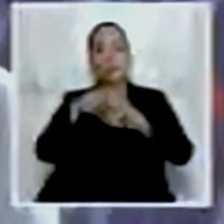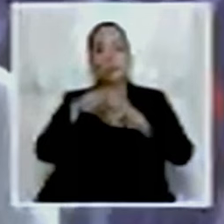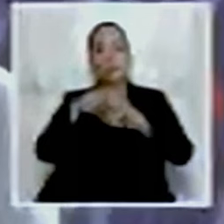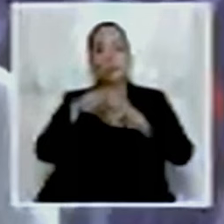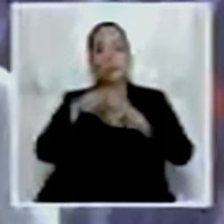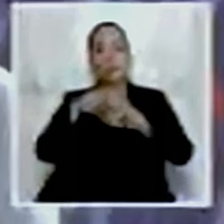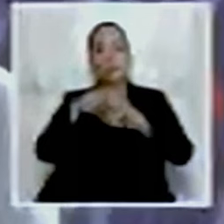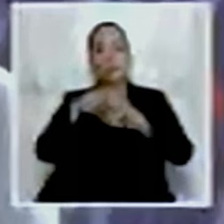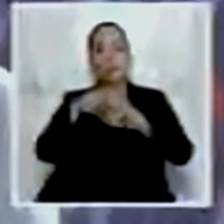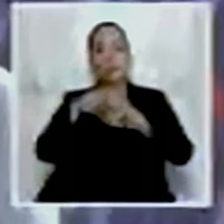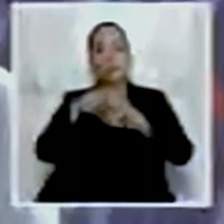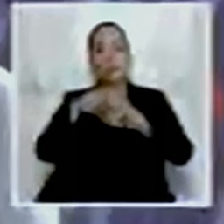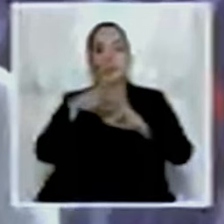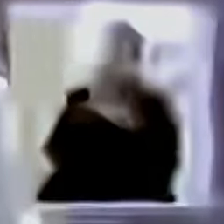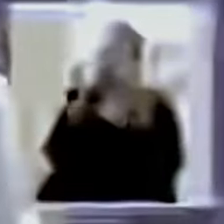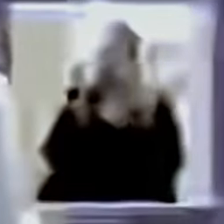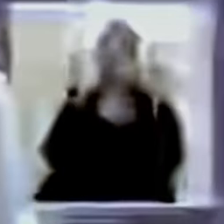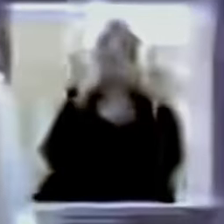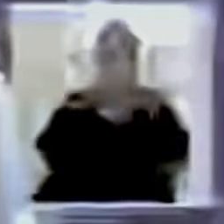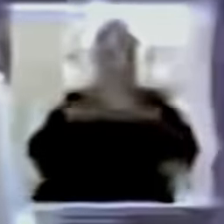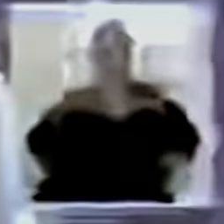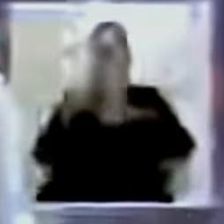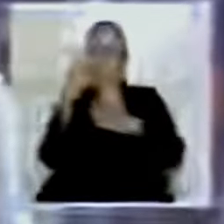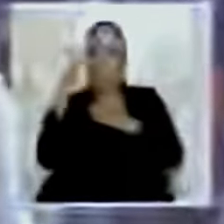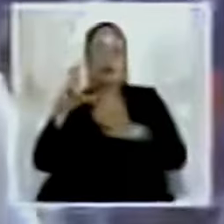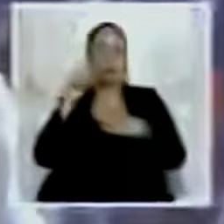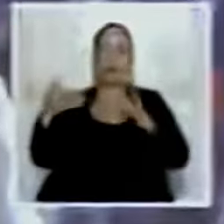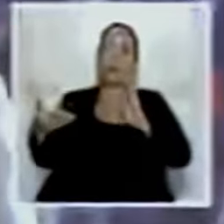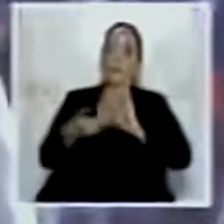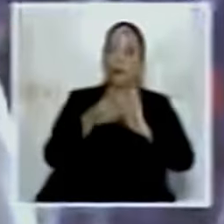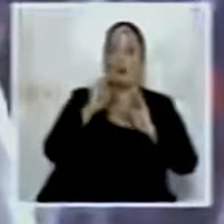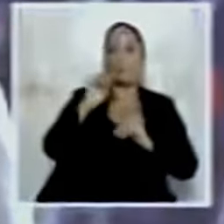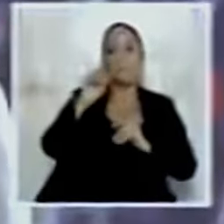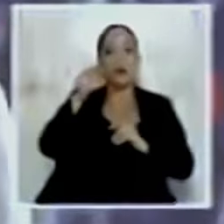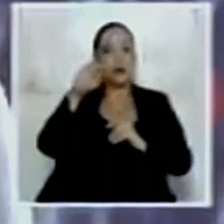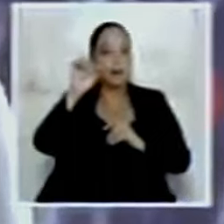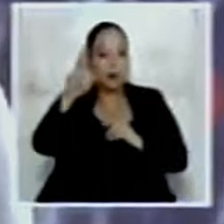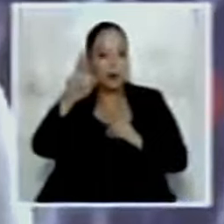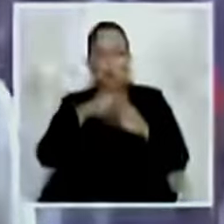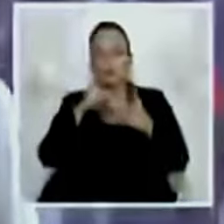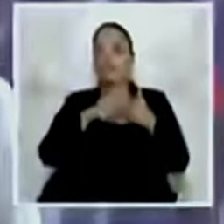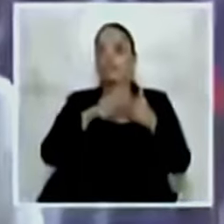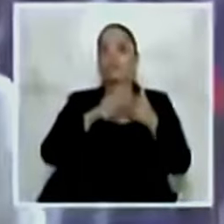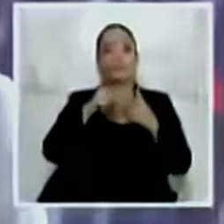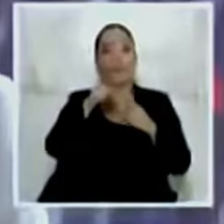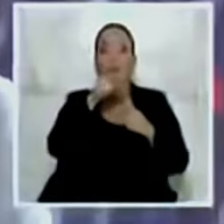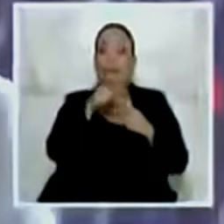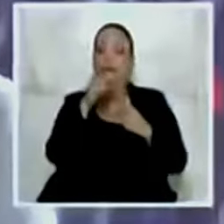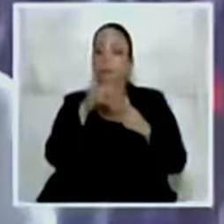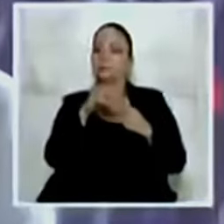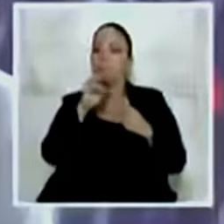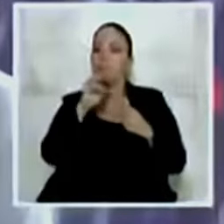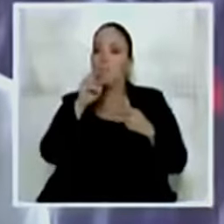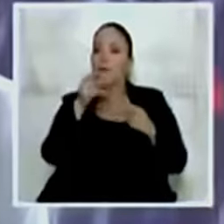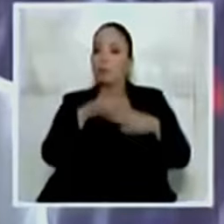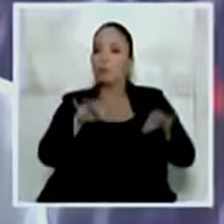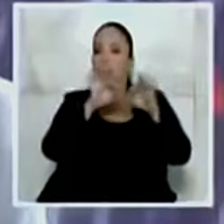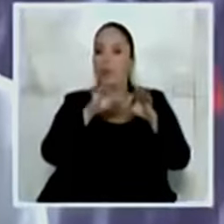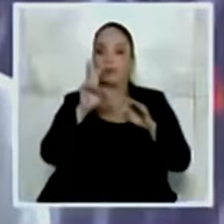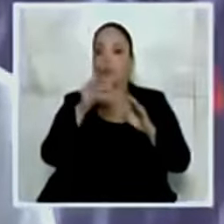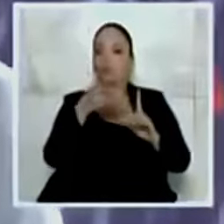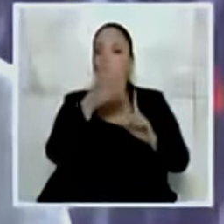impactadas, las no impactadas, y estamos en un trabajo de mucha coordinación para lograr los objetivos económicos y los ambientales